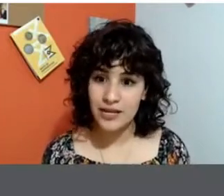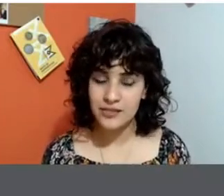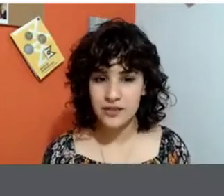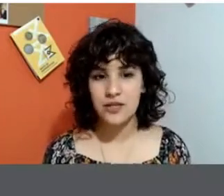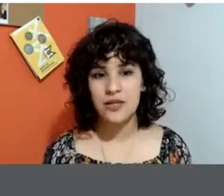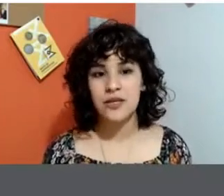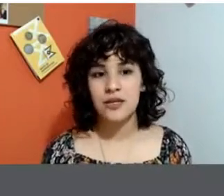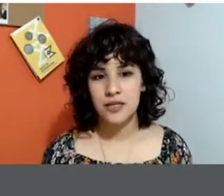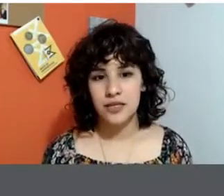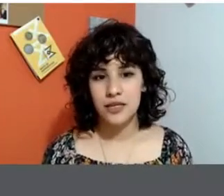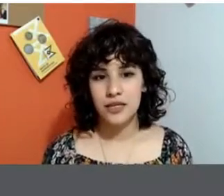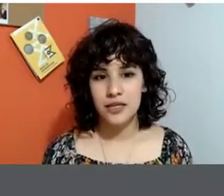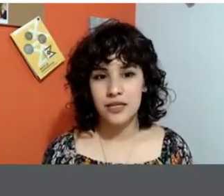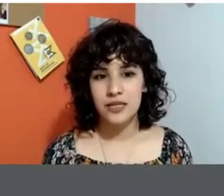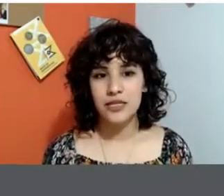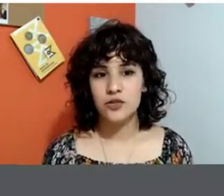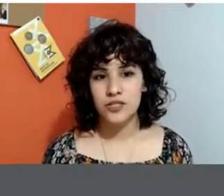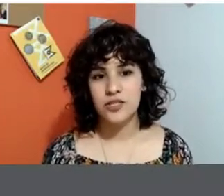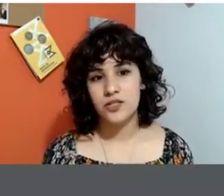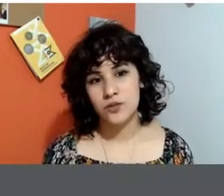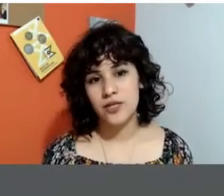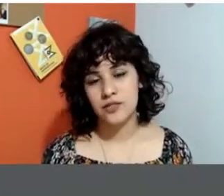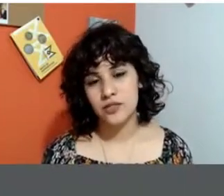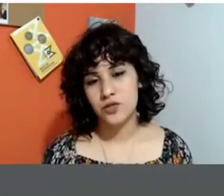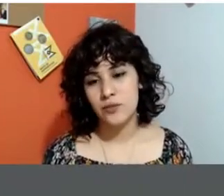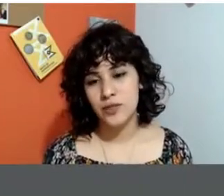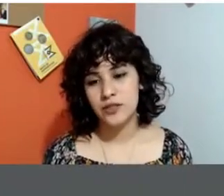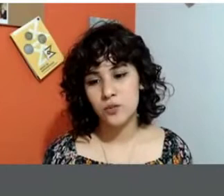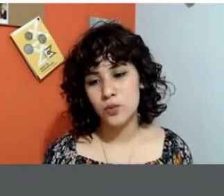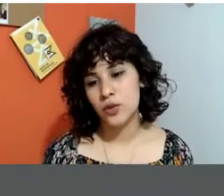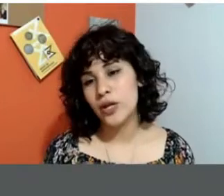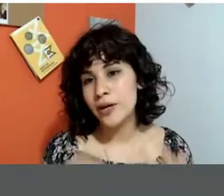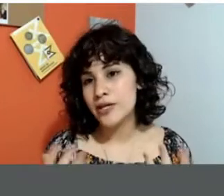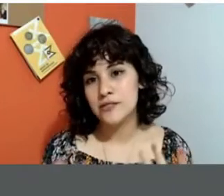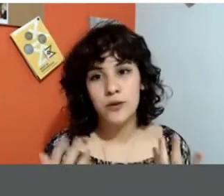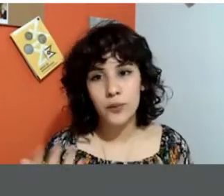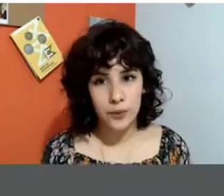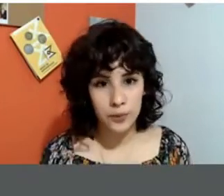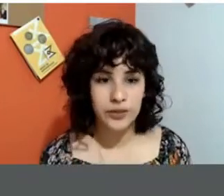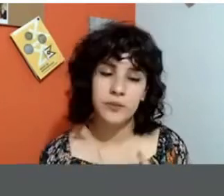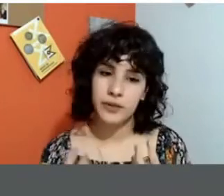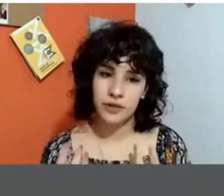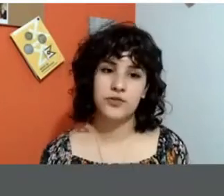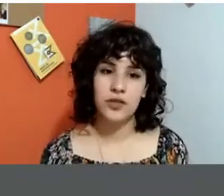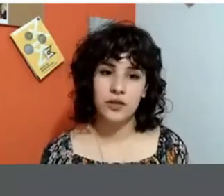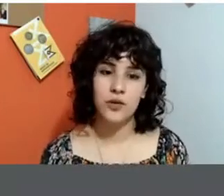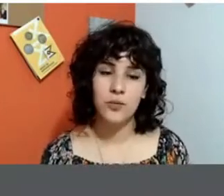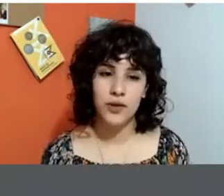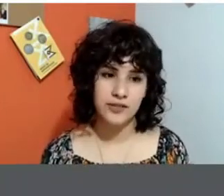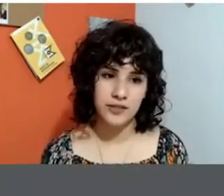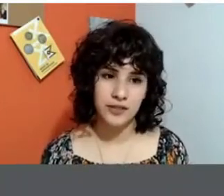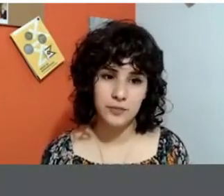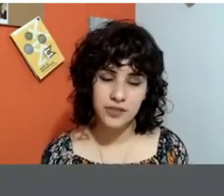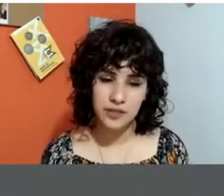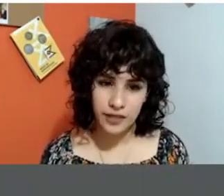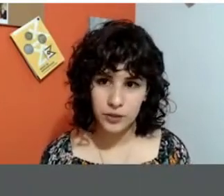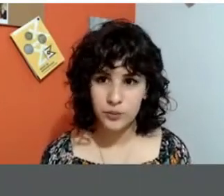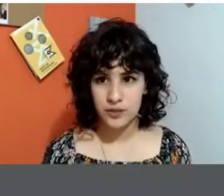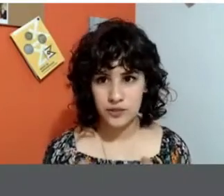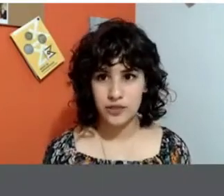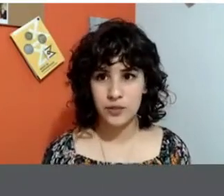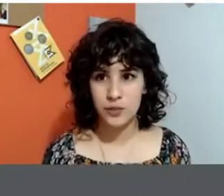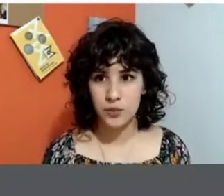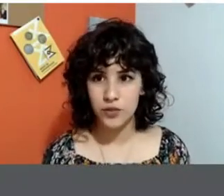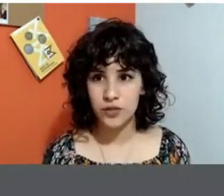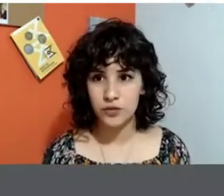en clase. Y entonces esto viene a ser solamente como que una base o una puerta para que ustedes luego puedan seguir investigando,